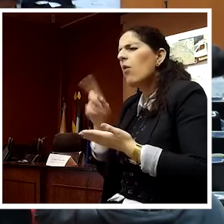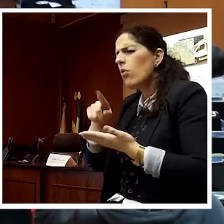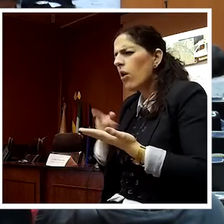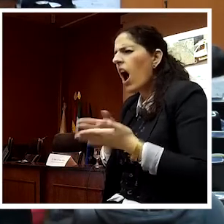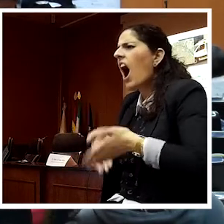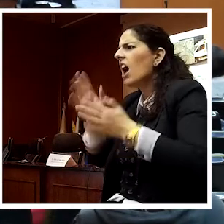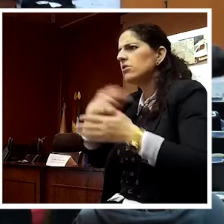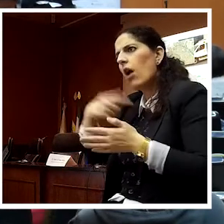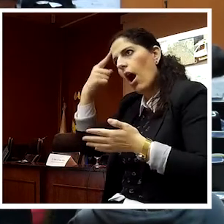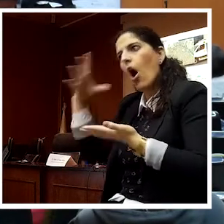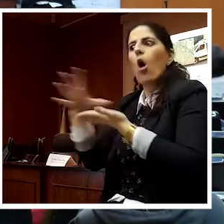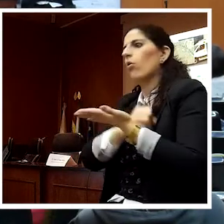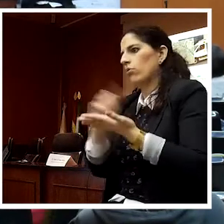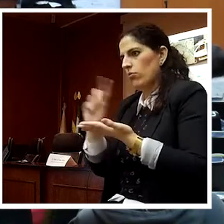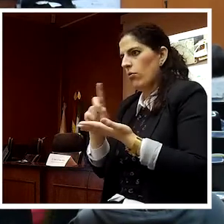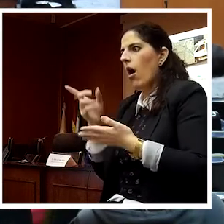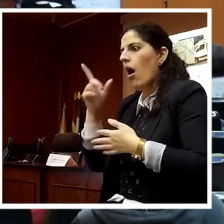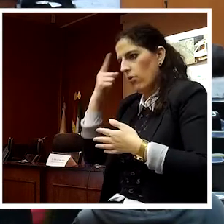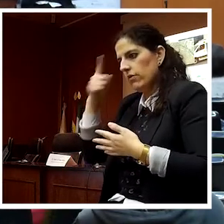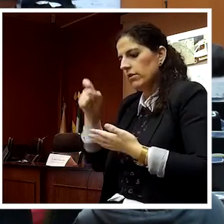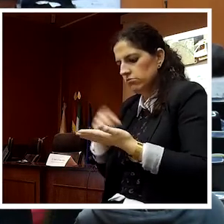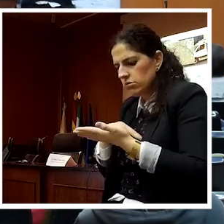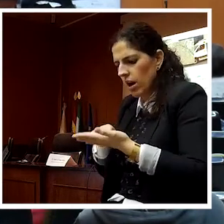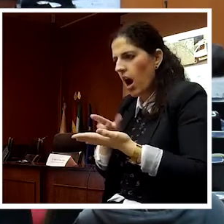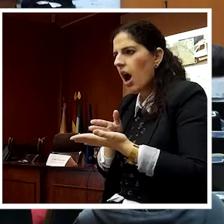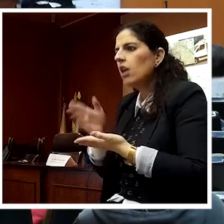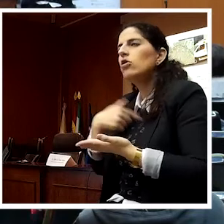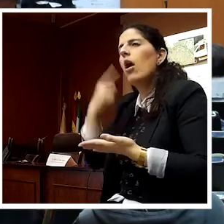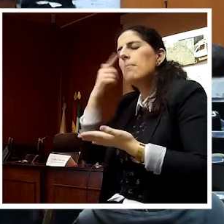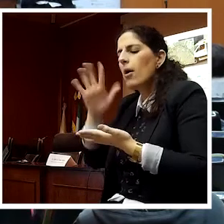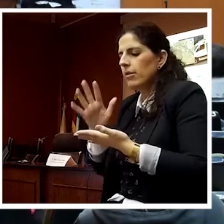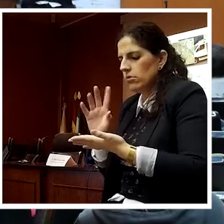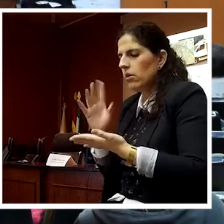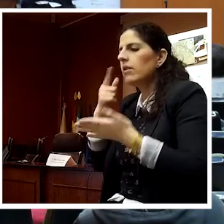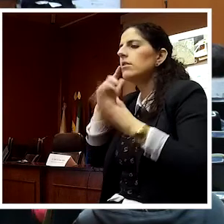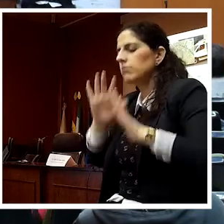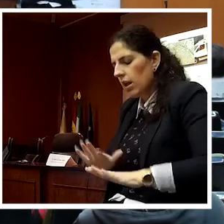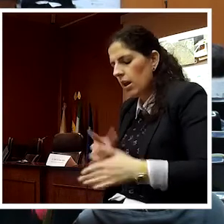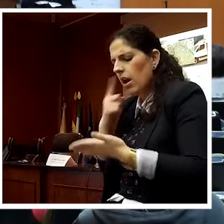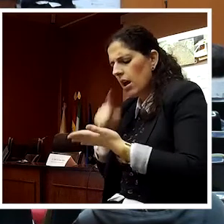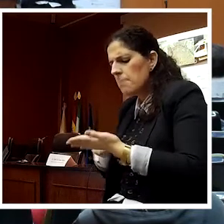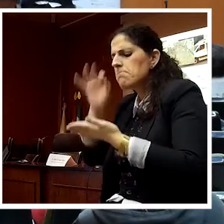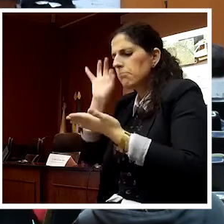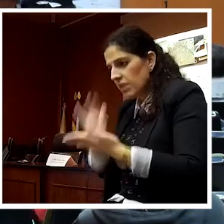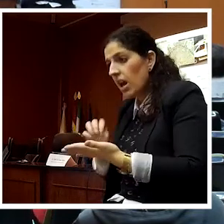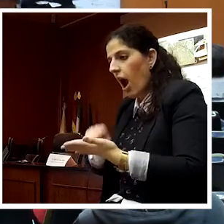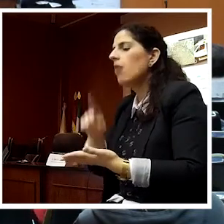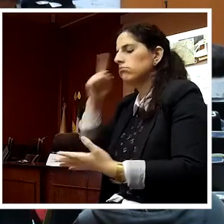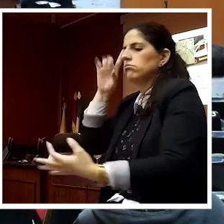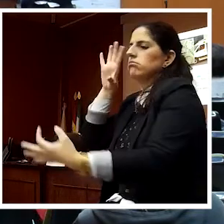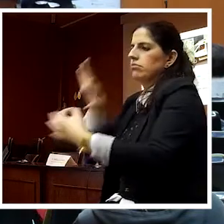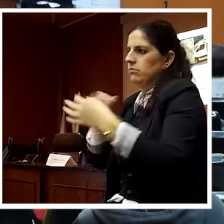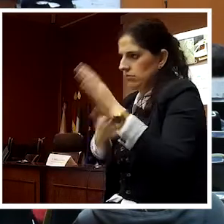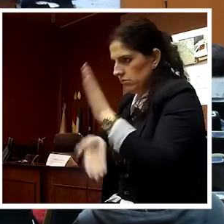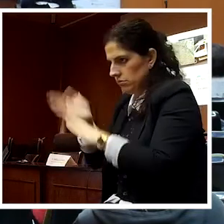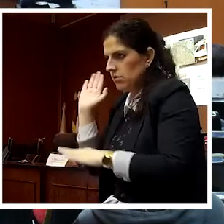automáticamente. ¿Por qué? Porque tienes que confirmar la calle. No te puedes, o sea, es preferible perder medio minuto buscando